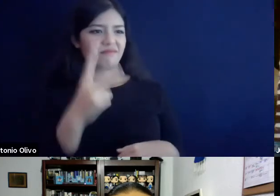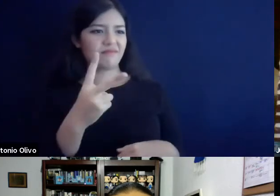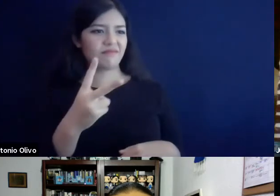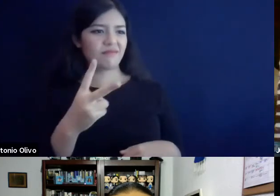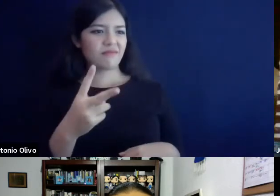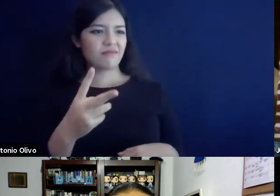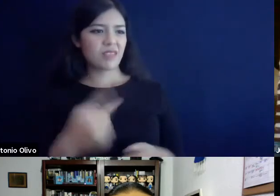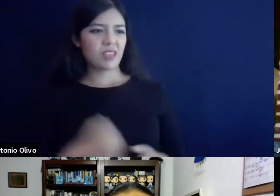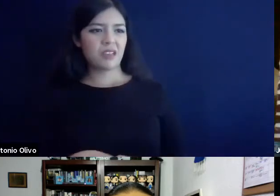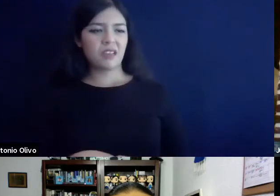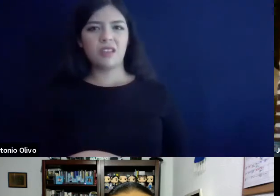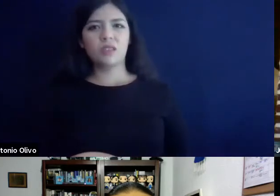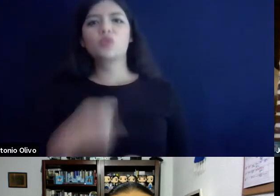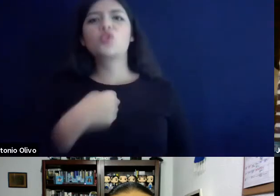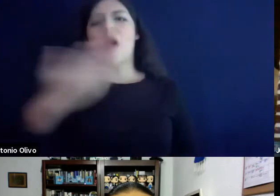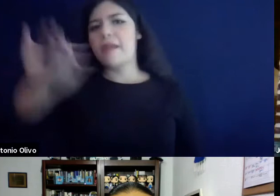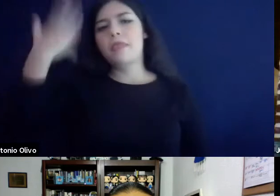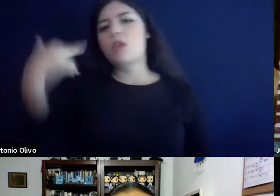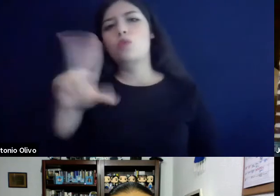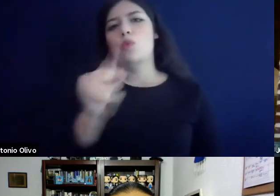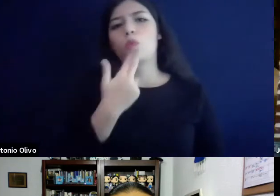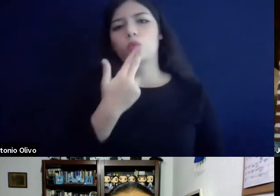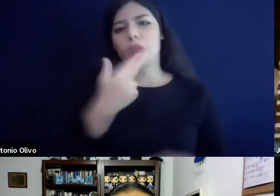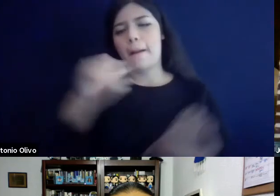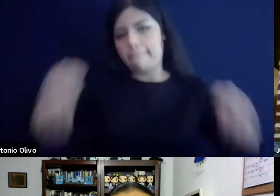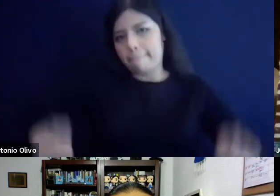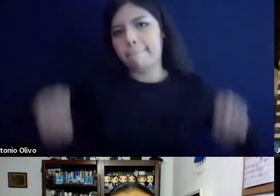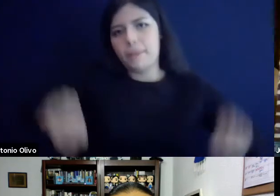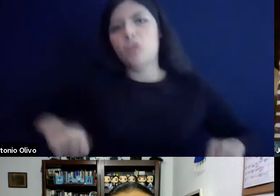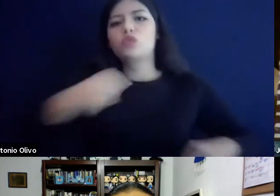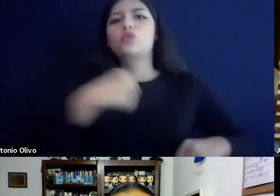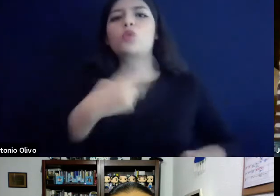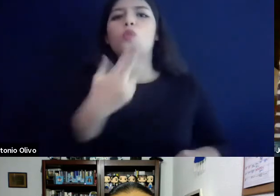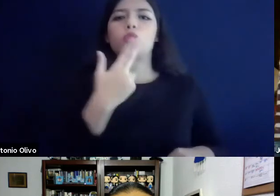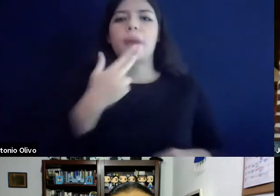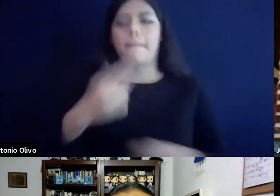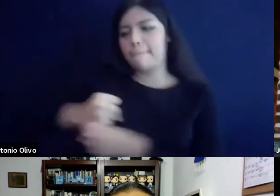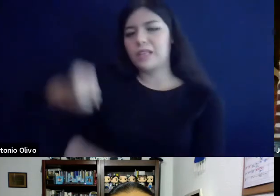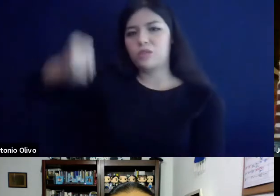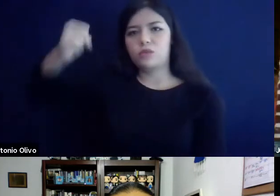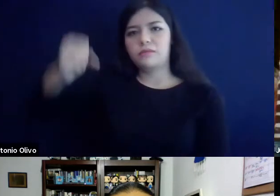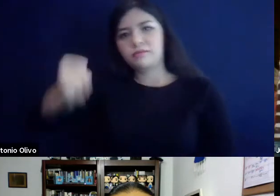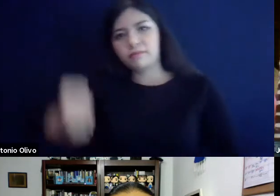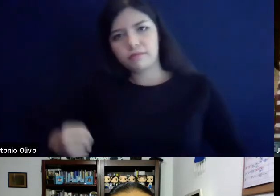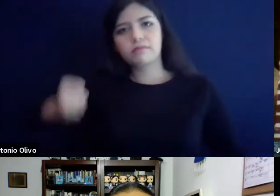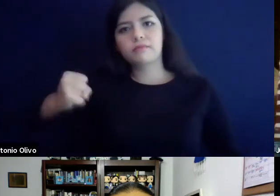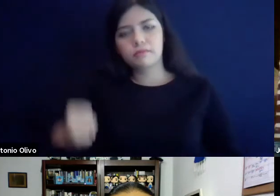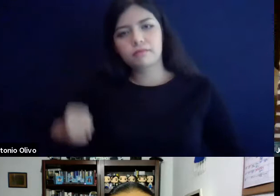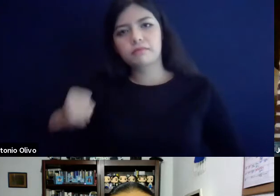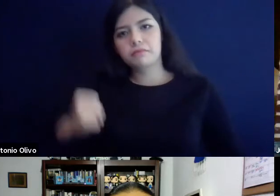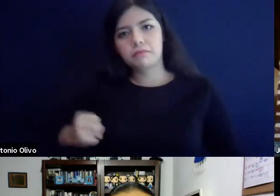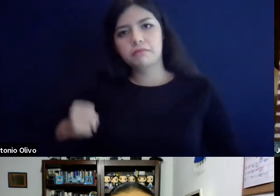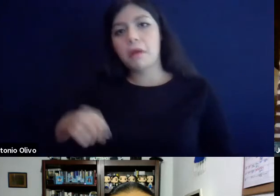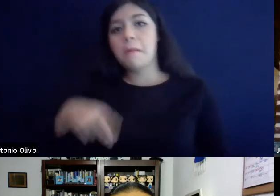En ese entonces yo no usaba la silla de ruedas, pero sí traía un bastón. Y pues atinó a solamente